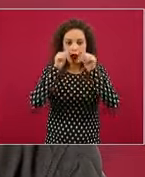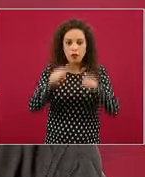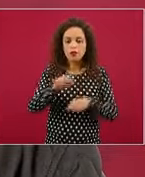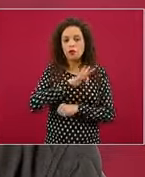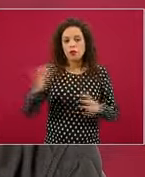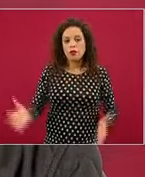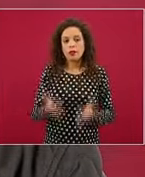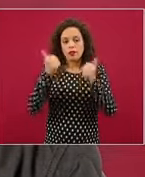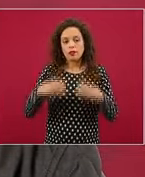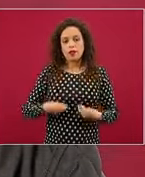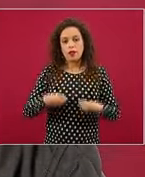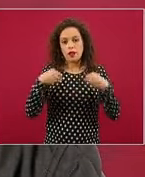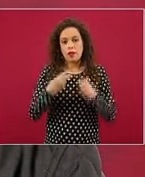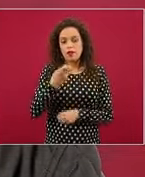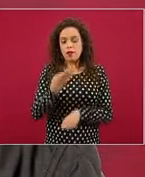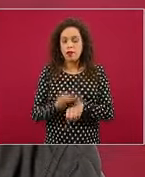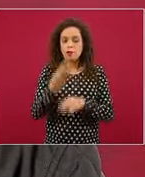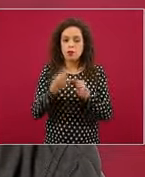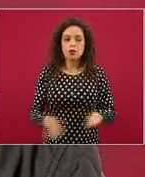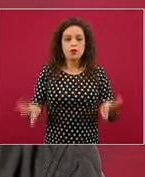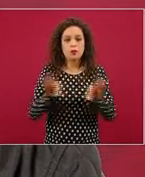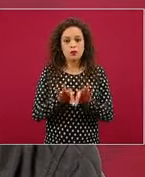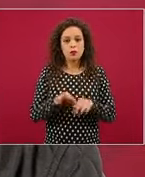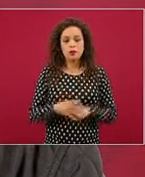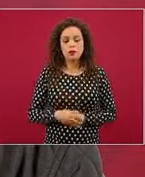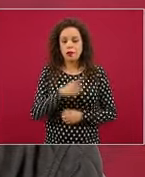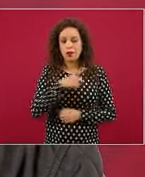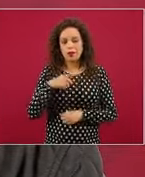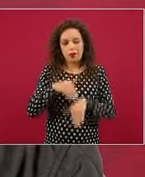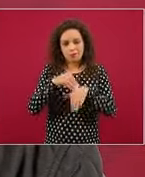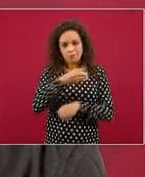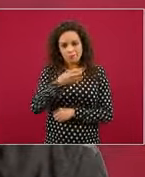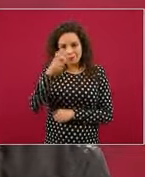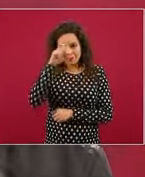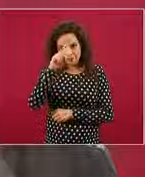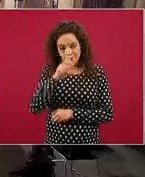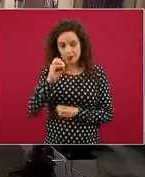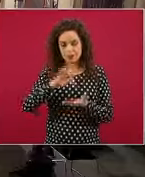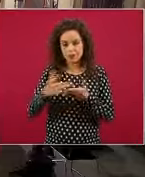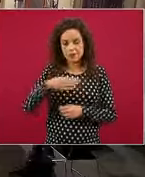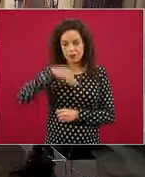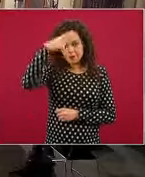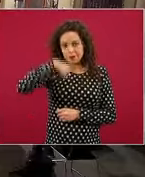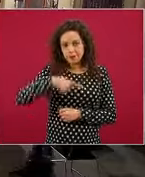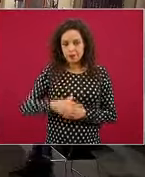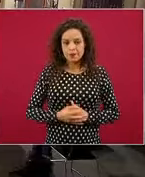Es muy importante seguir estas recomendaciones. Muchas gracias, muy buenas noches.